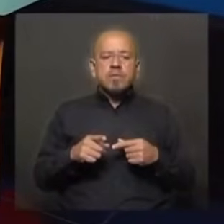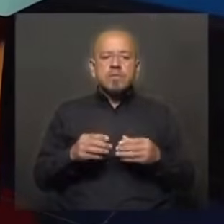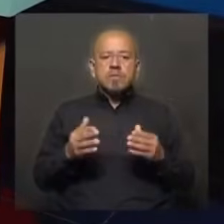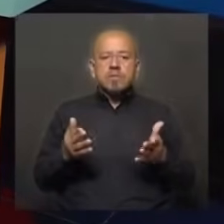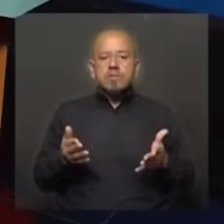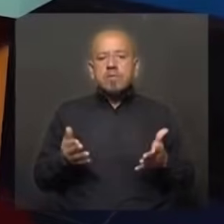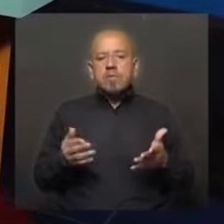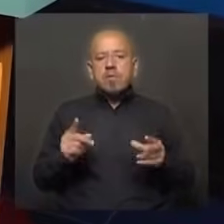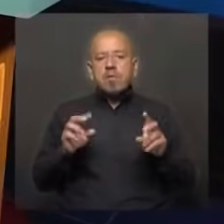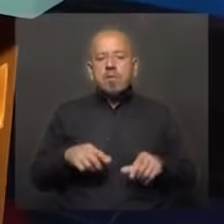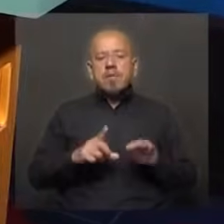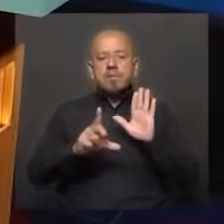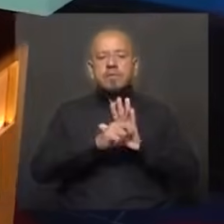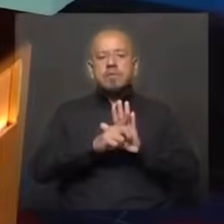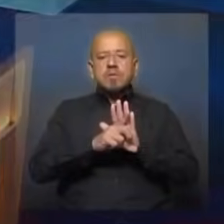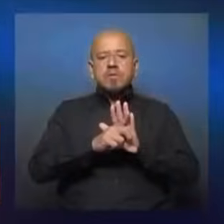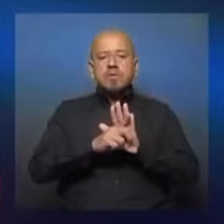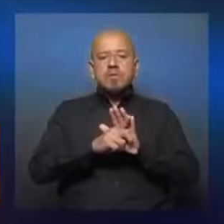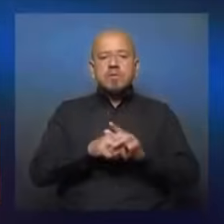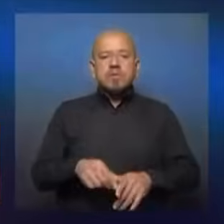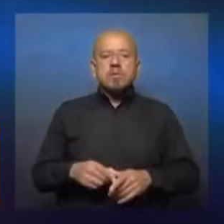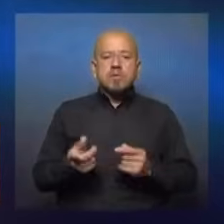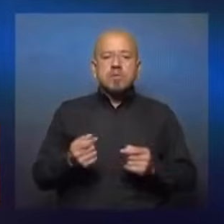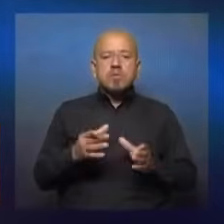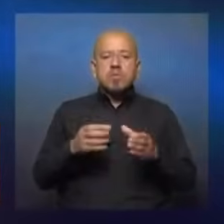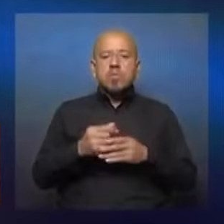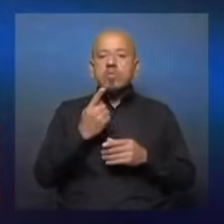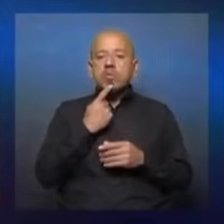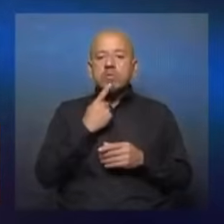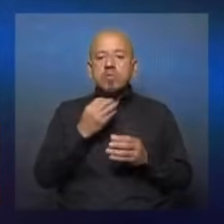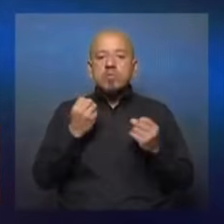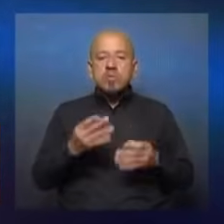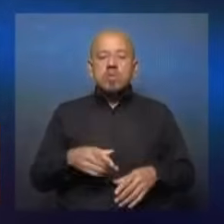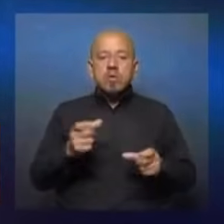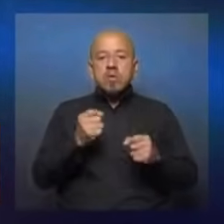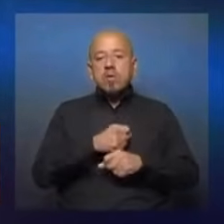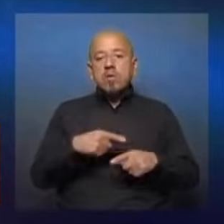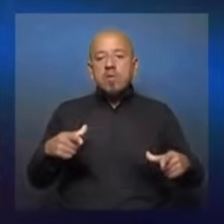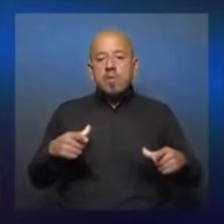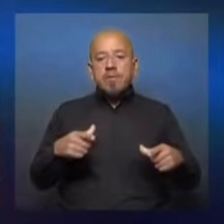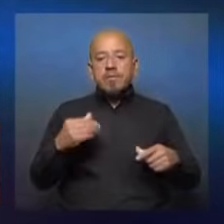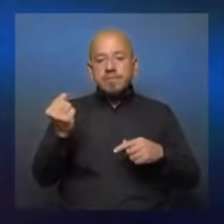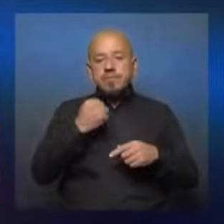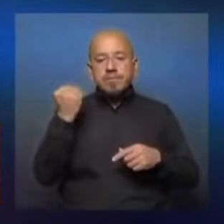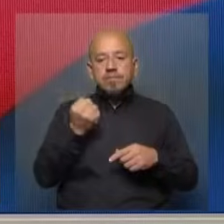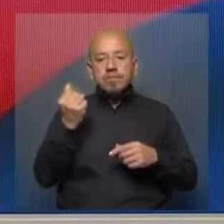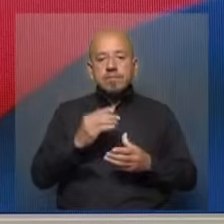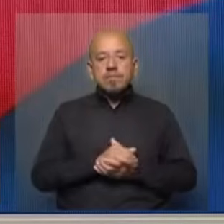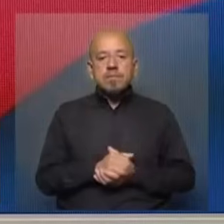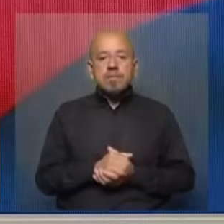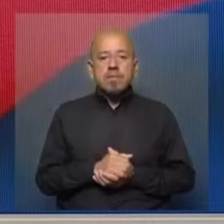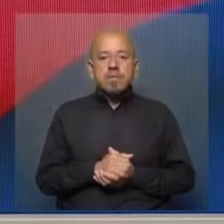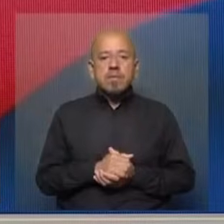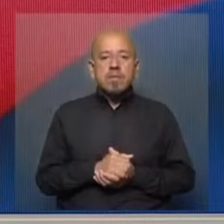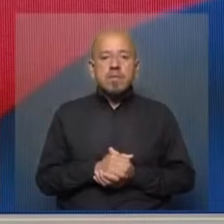de la ley de financiamiento de los partidos políticos? Porque justamente la transparencia es como clave, ¿no? Absolutamente. Si pensamos en esta